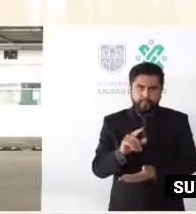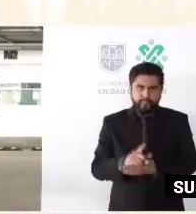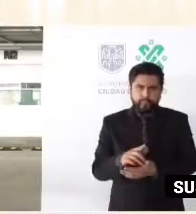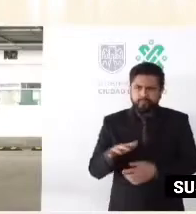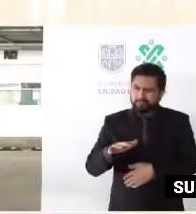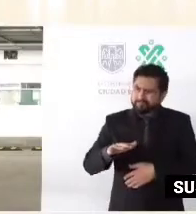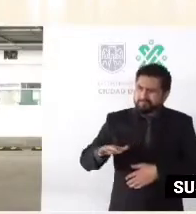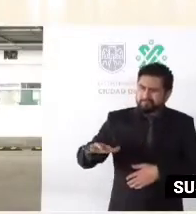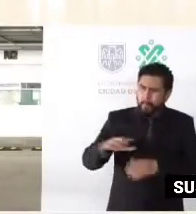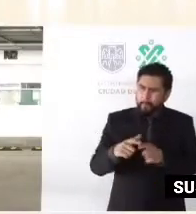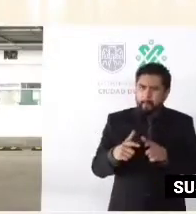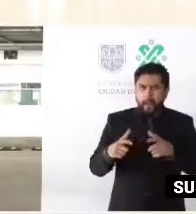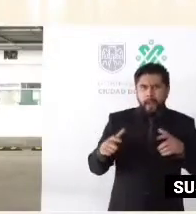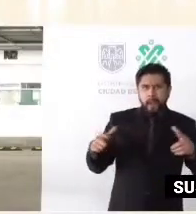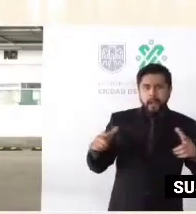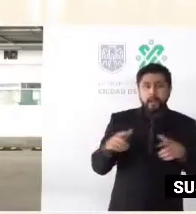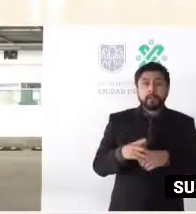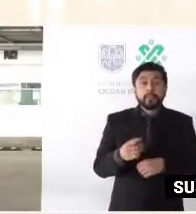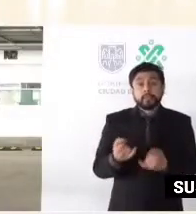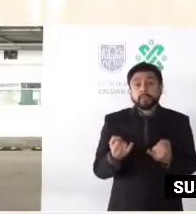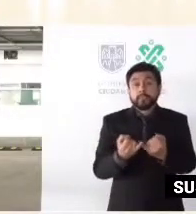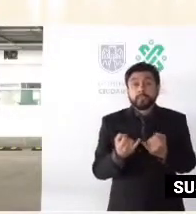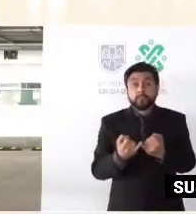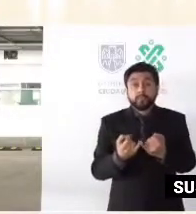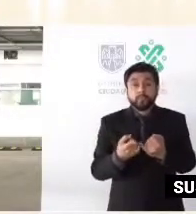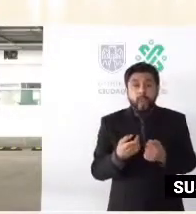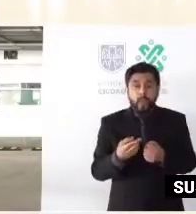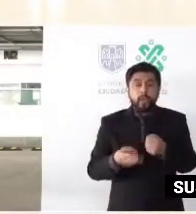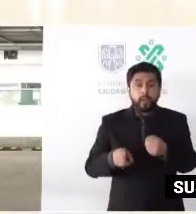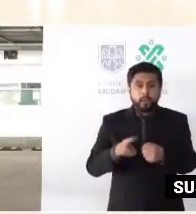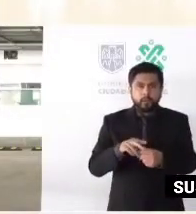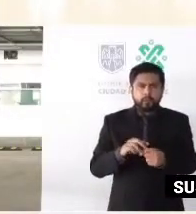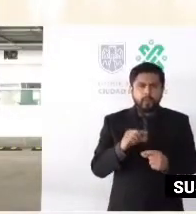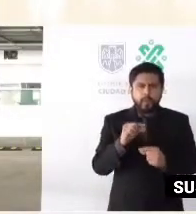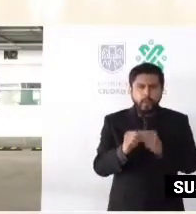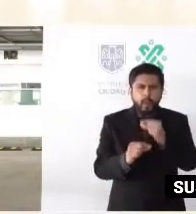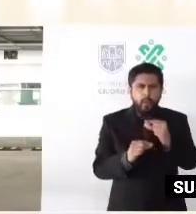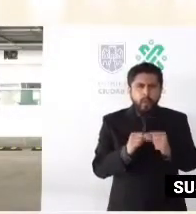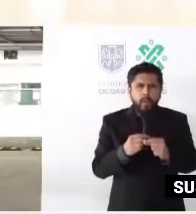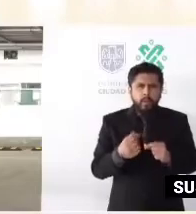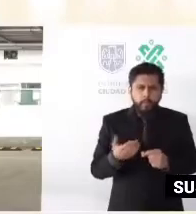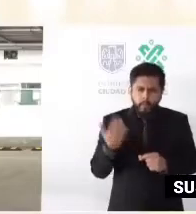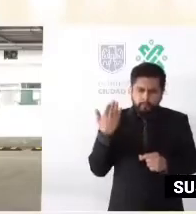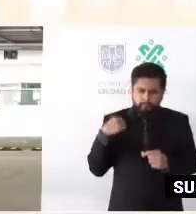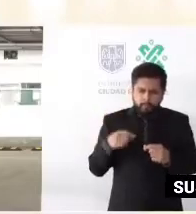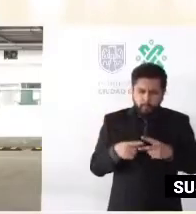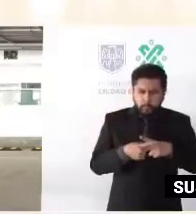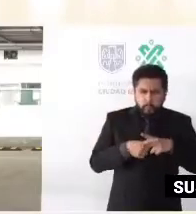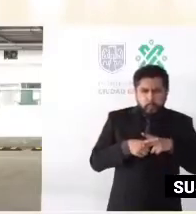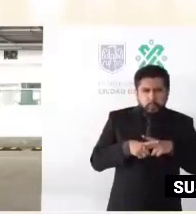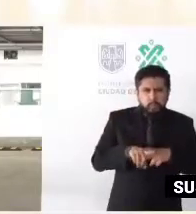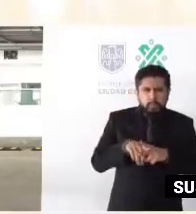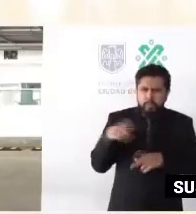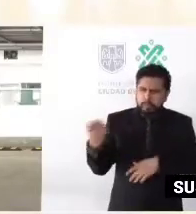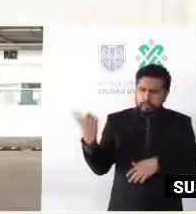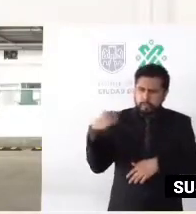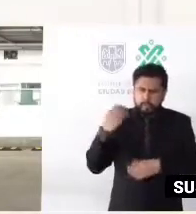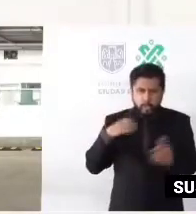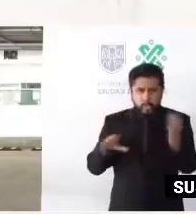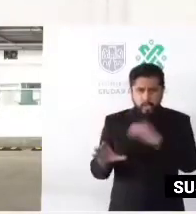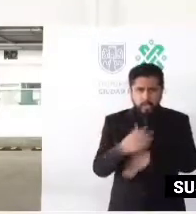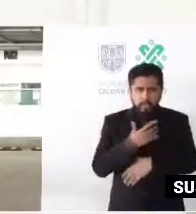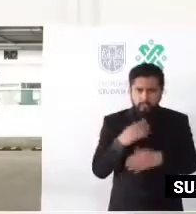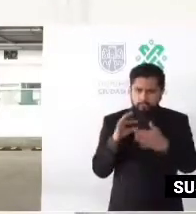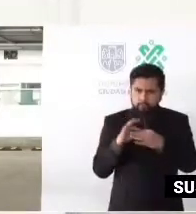se va a implementar algo que empezamos a trabajar desde el inicio, bajo la instrucción de la jefa de